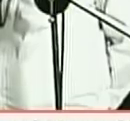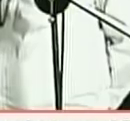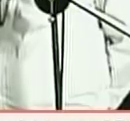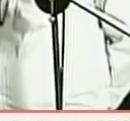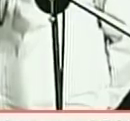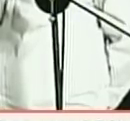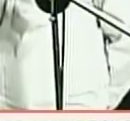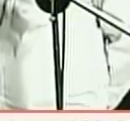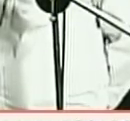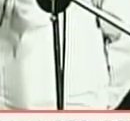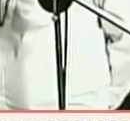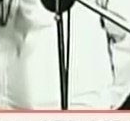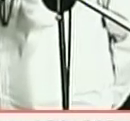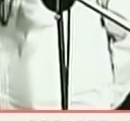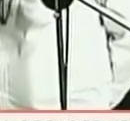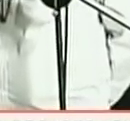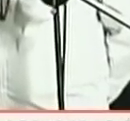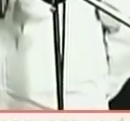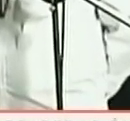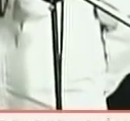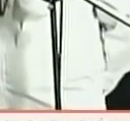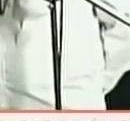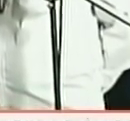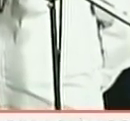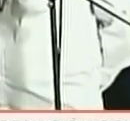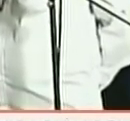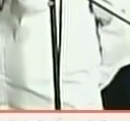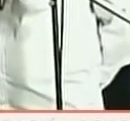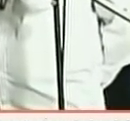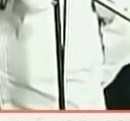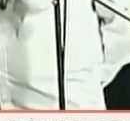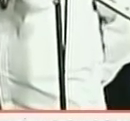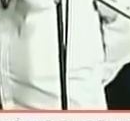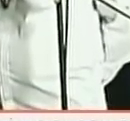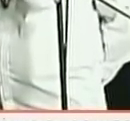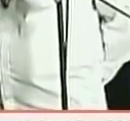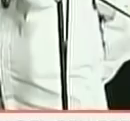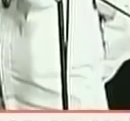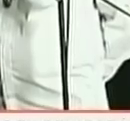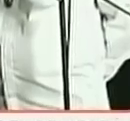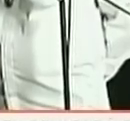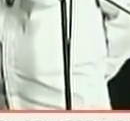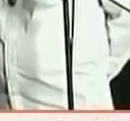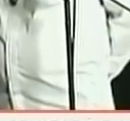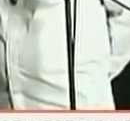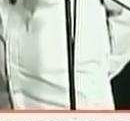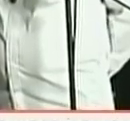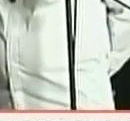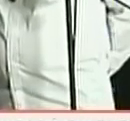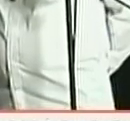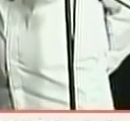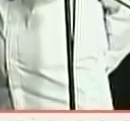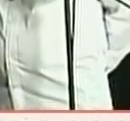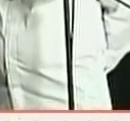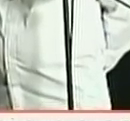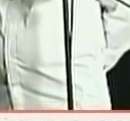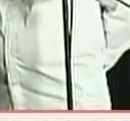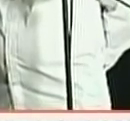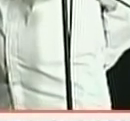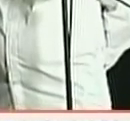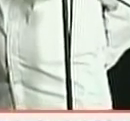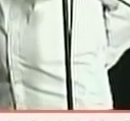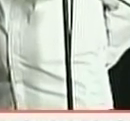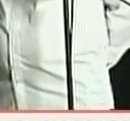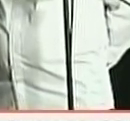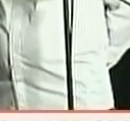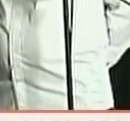brigada César Romero, en conjunto con los trabajadores y trabajadoras de Corpoelec, de las empresas básicas de Guayana, de